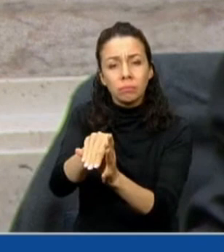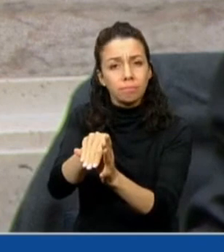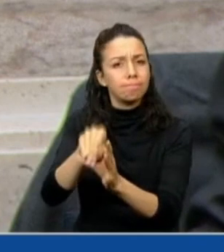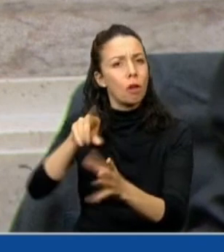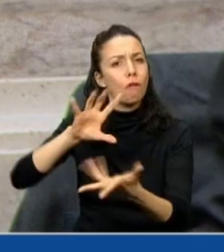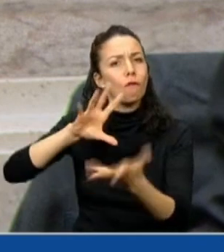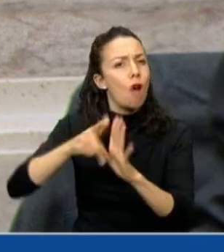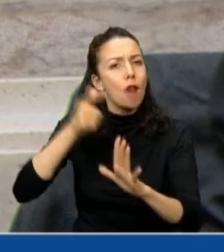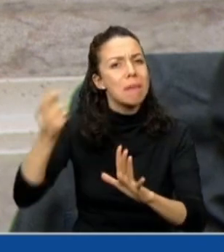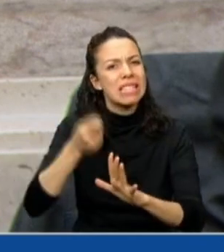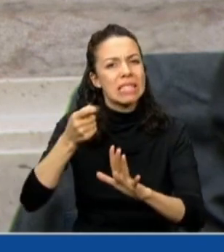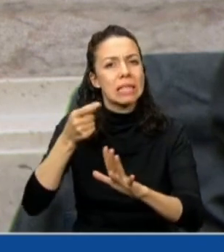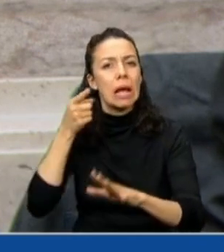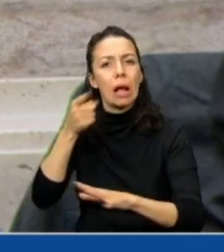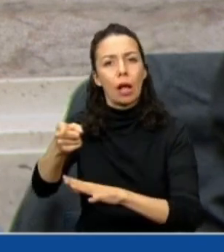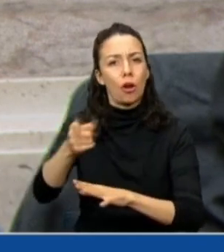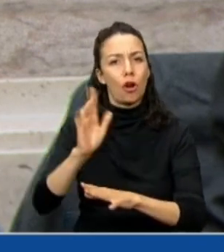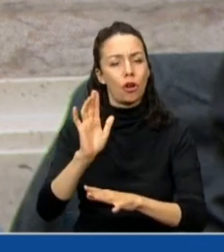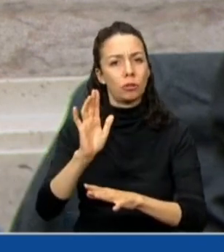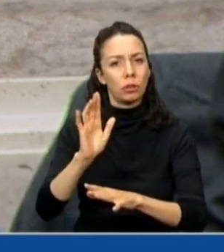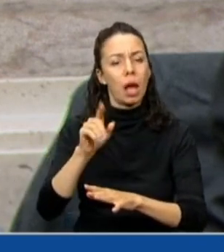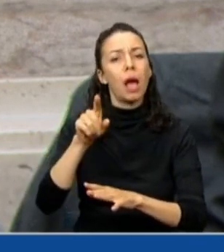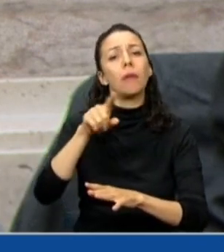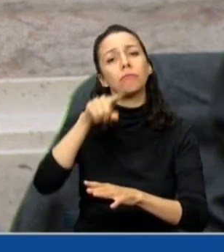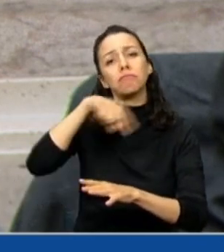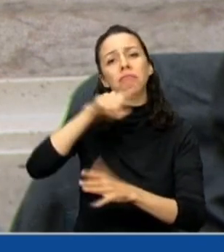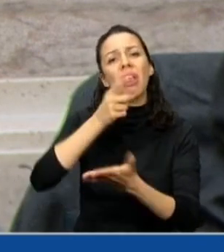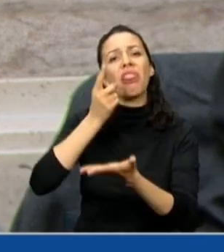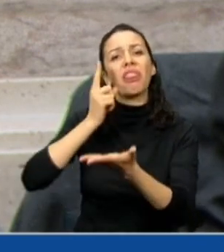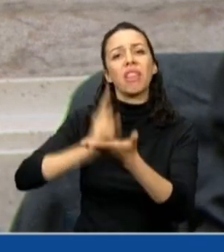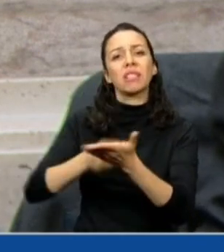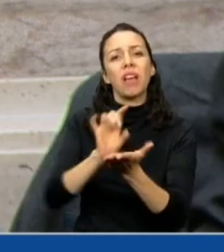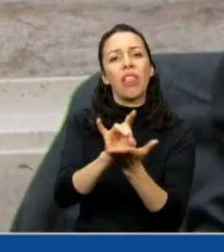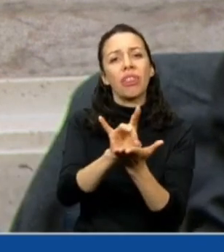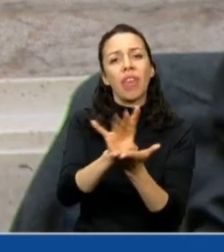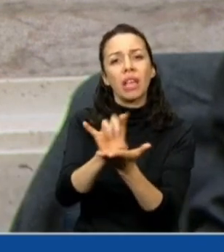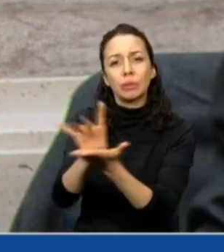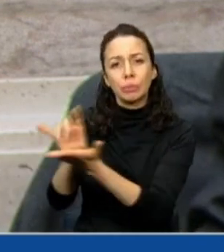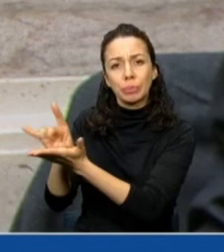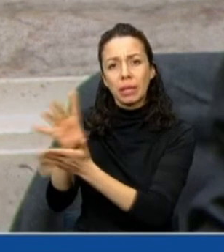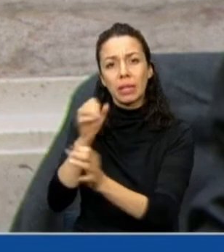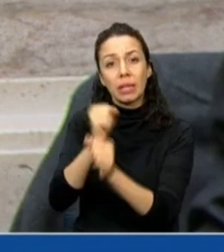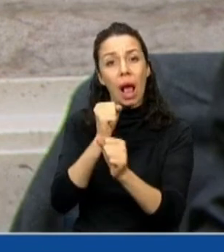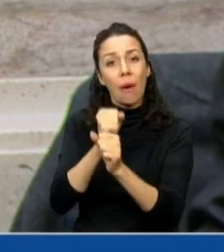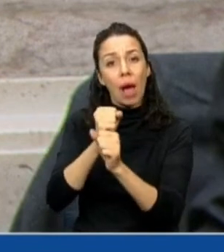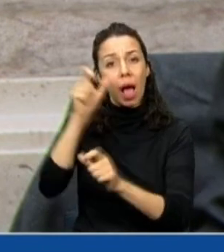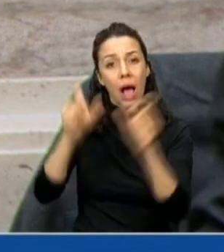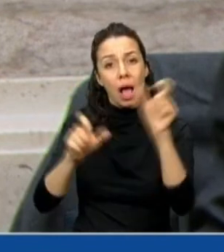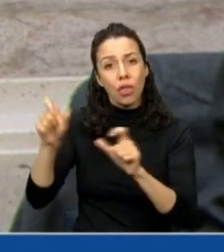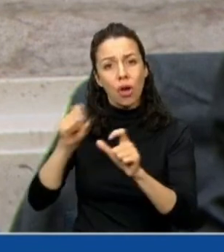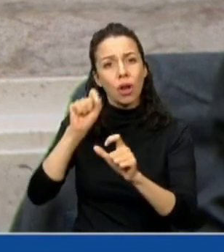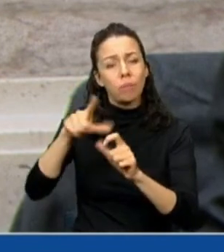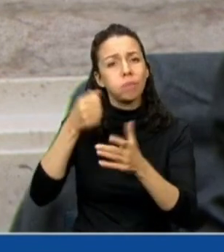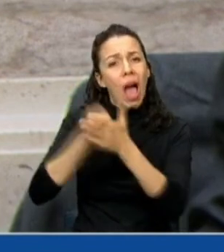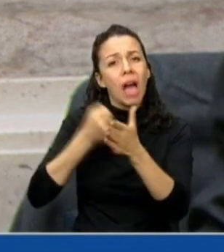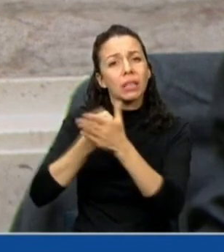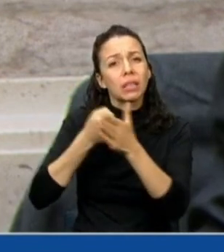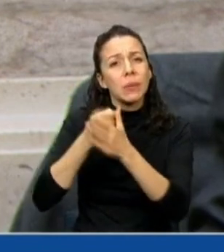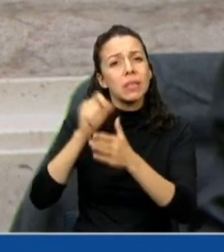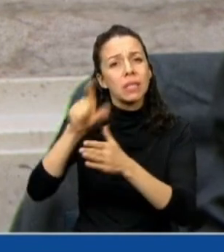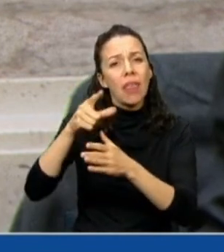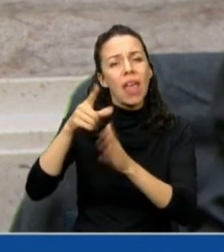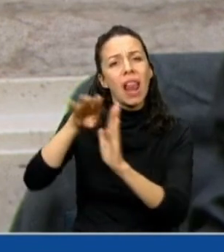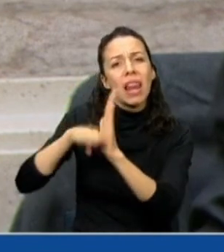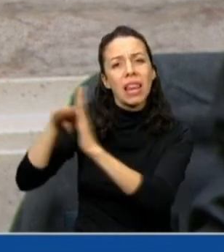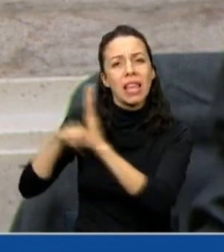antisindical, tomando la decisión de despedir trabajadores que son activistas de las diferentes